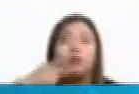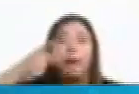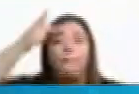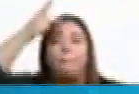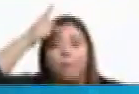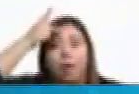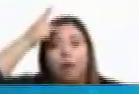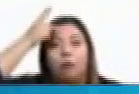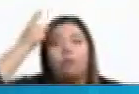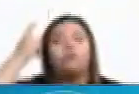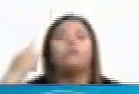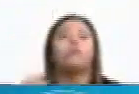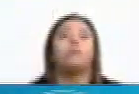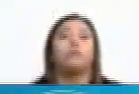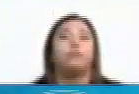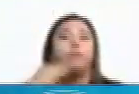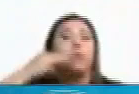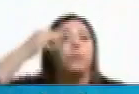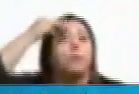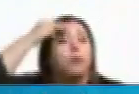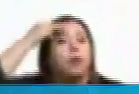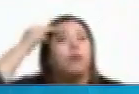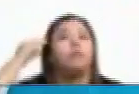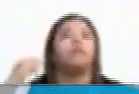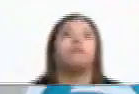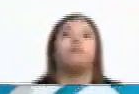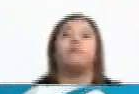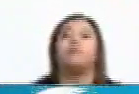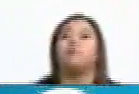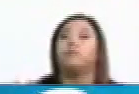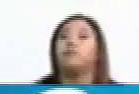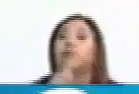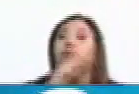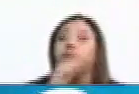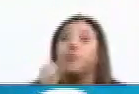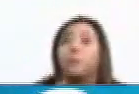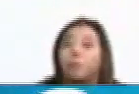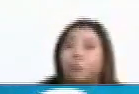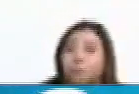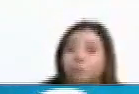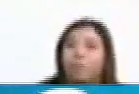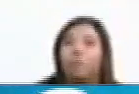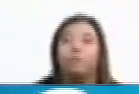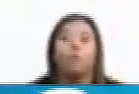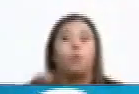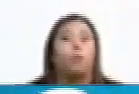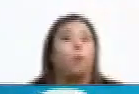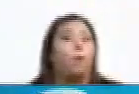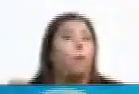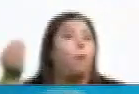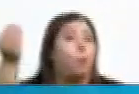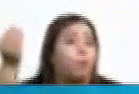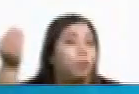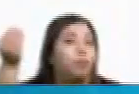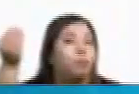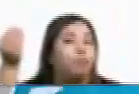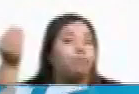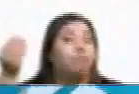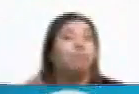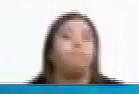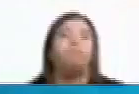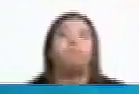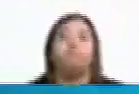familia, adultos mayores, así como adolescentes, jóvenes, a